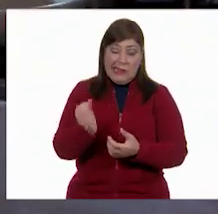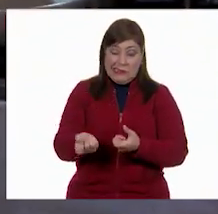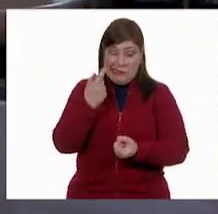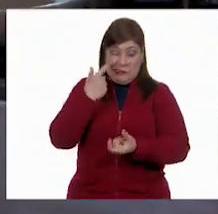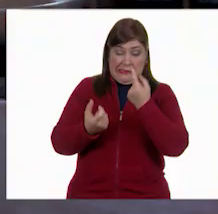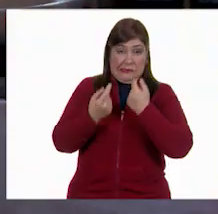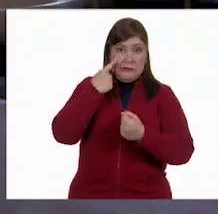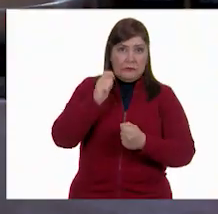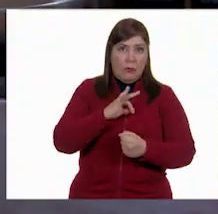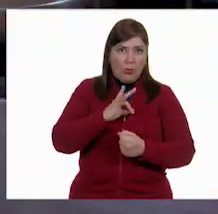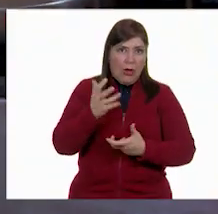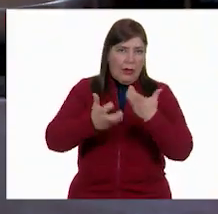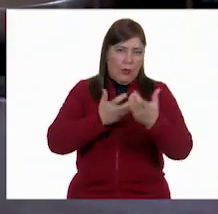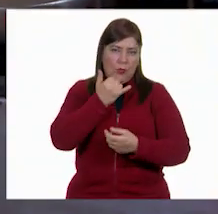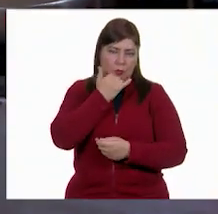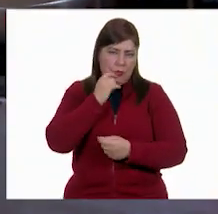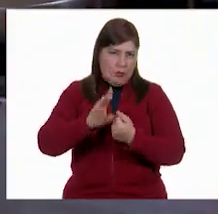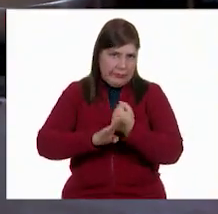quemarnos.